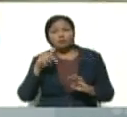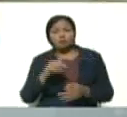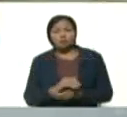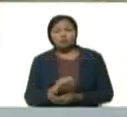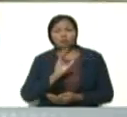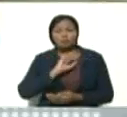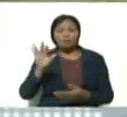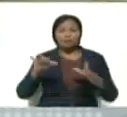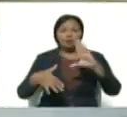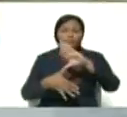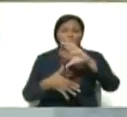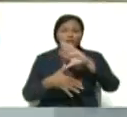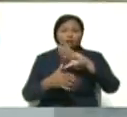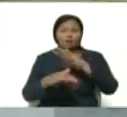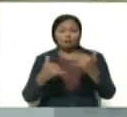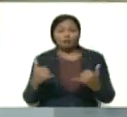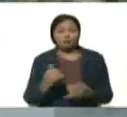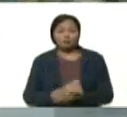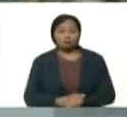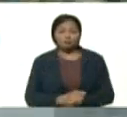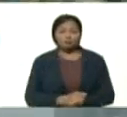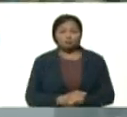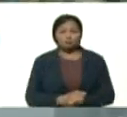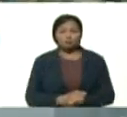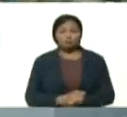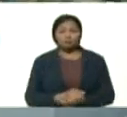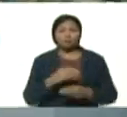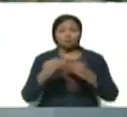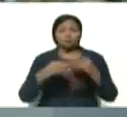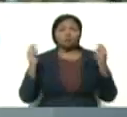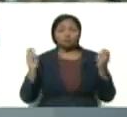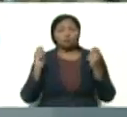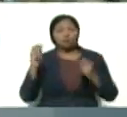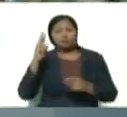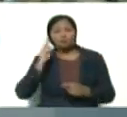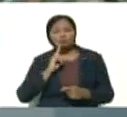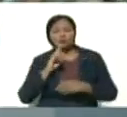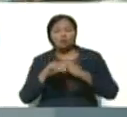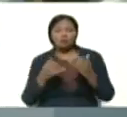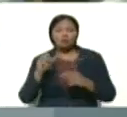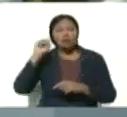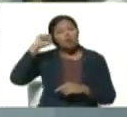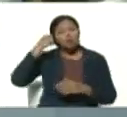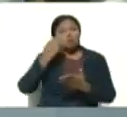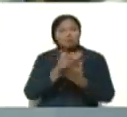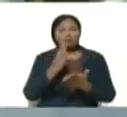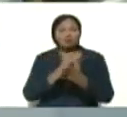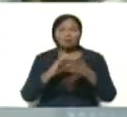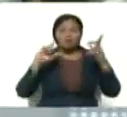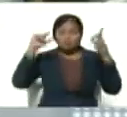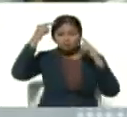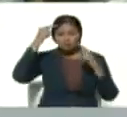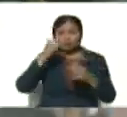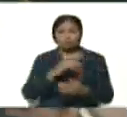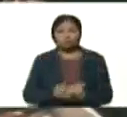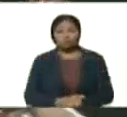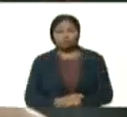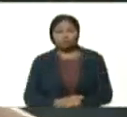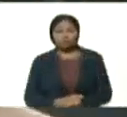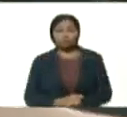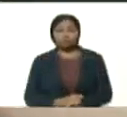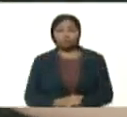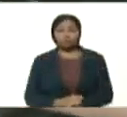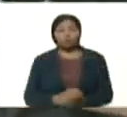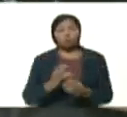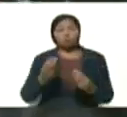patria americana, como lo promulgó siempre el libertador Simón Bolívar y nos lo recordó siempre el comandante Chávez. Bueno,